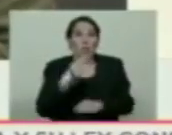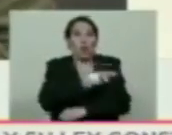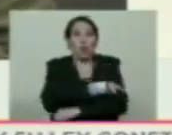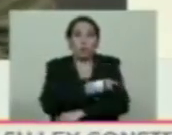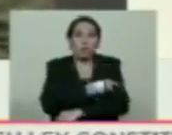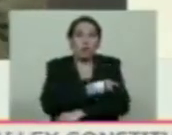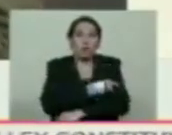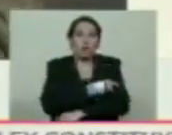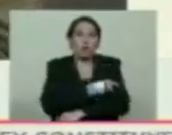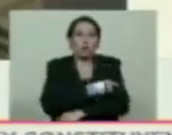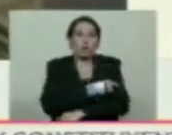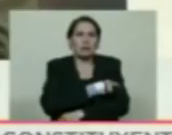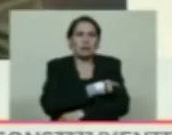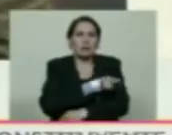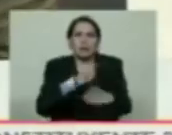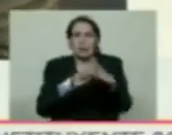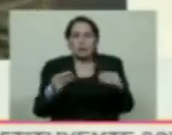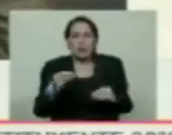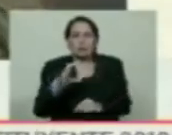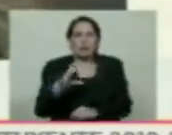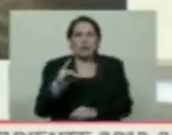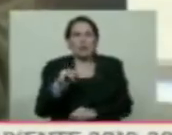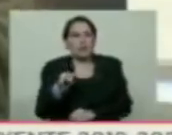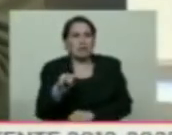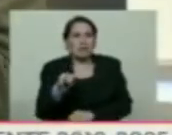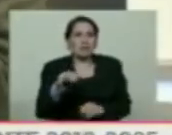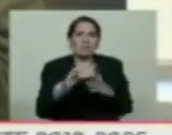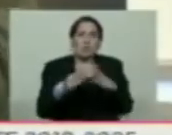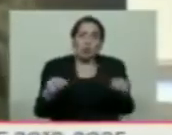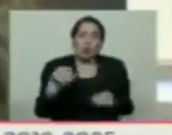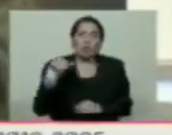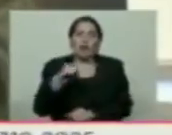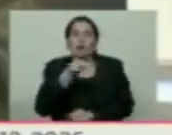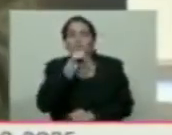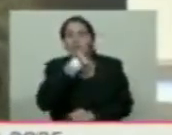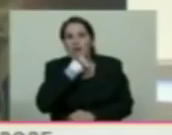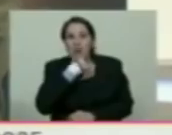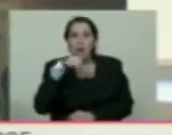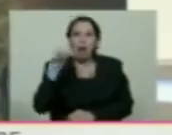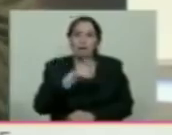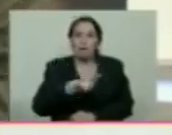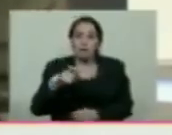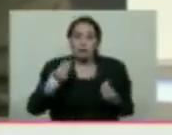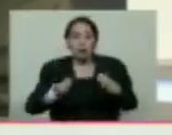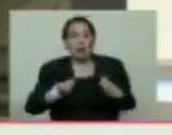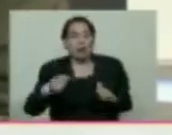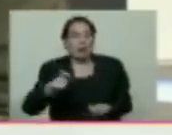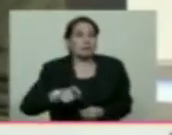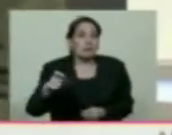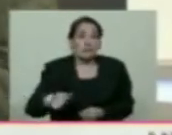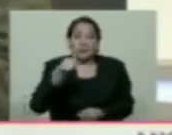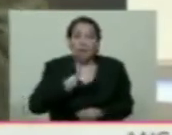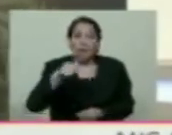de no solamente los hospitales, todos los centros, por ejemplo, donde hay adultos mayores, donde hay personas que viven y que habitan, que necesitan